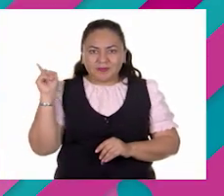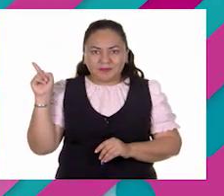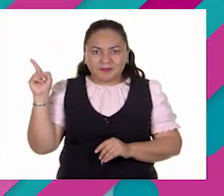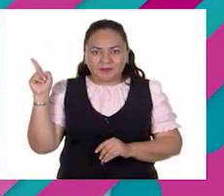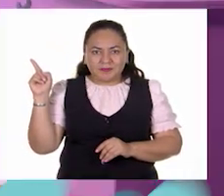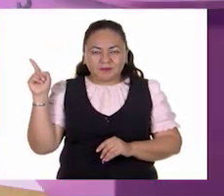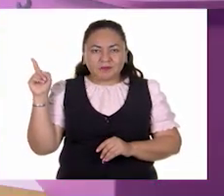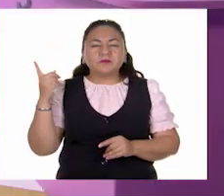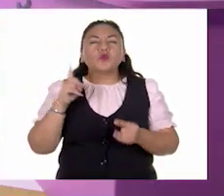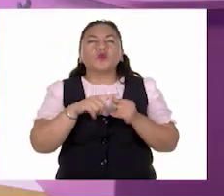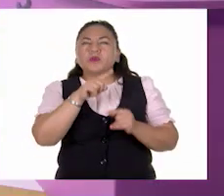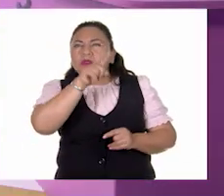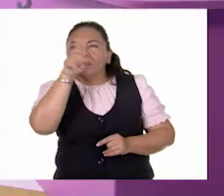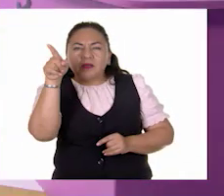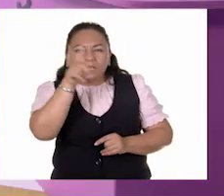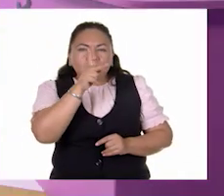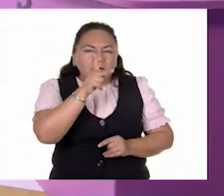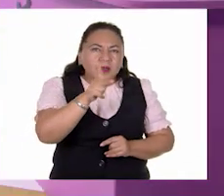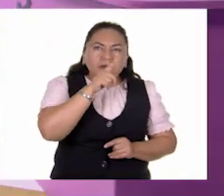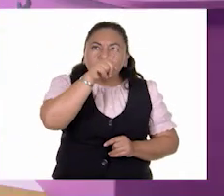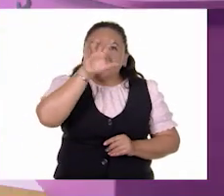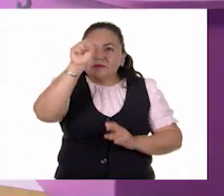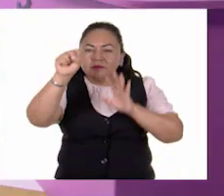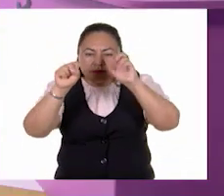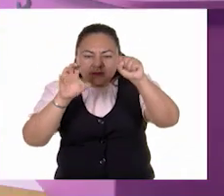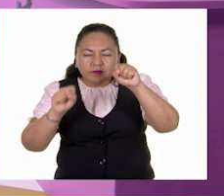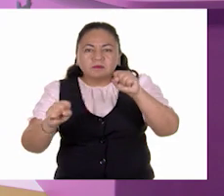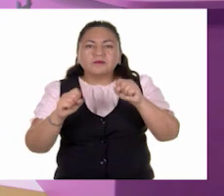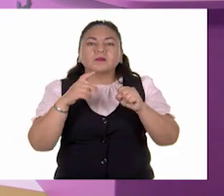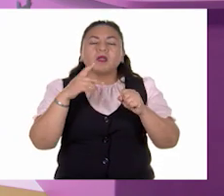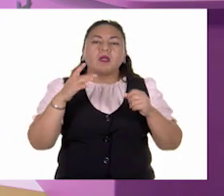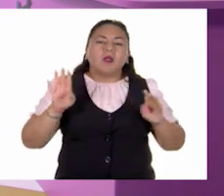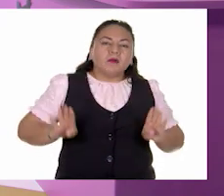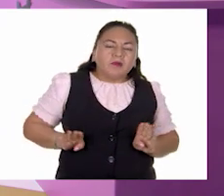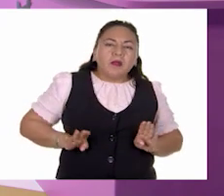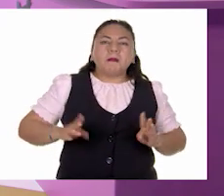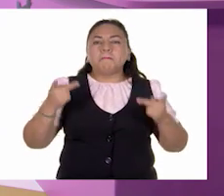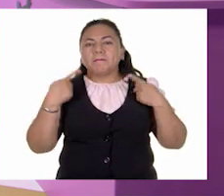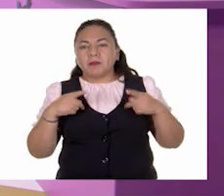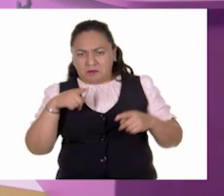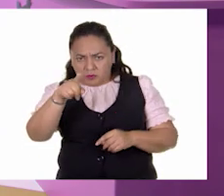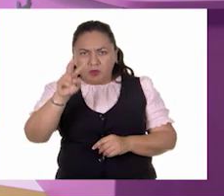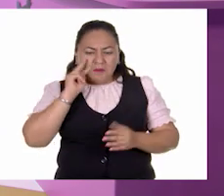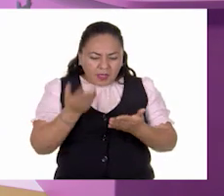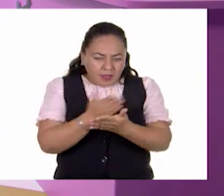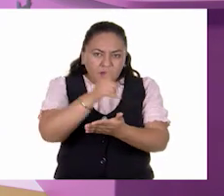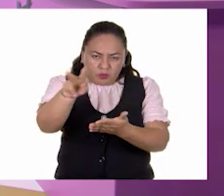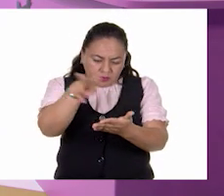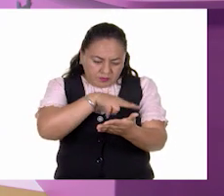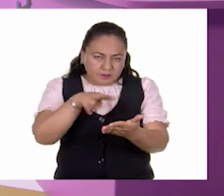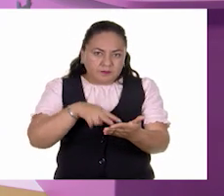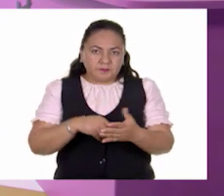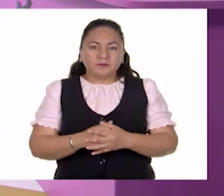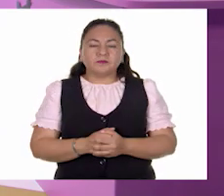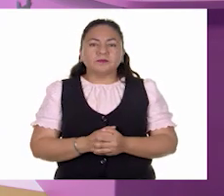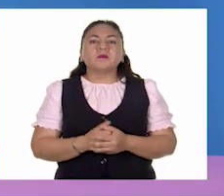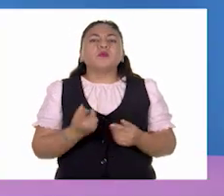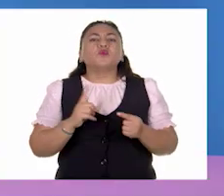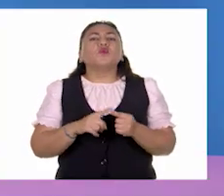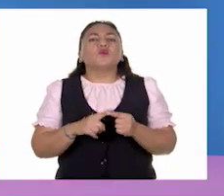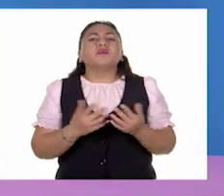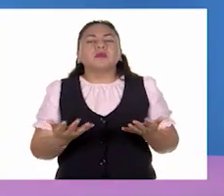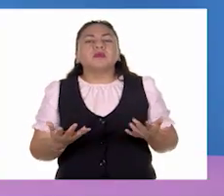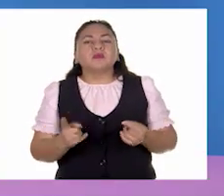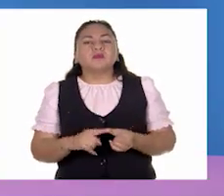¿Dónde aparecen palabras que nos dicen cómo es un objeto o una persona? Síganlo viendo, estudiantes en casa. Fíjense bien. ¿Dónde